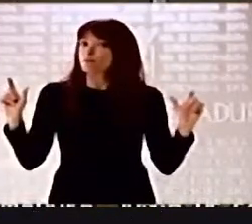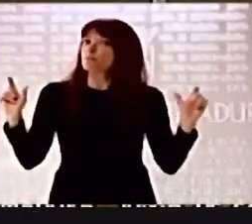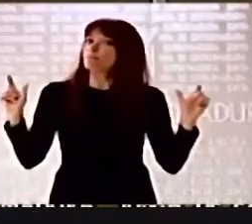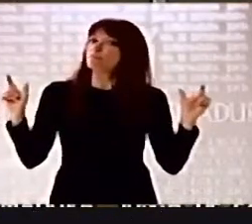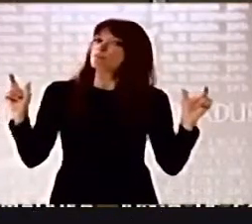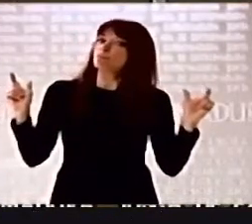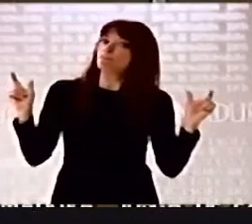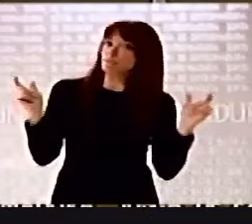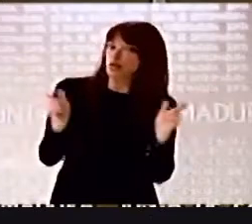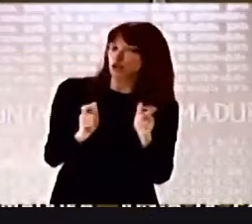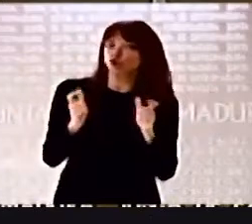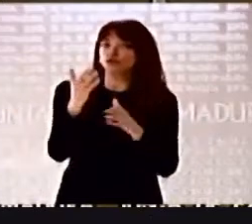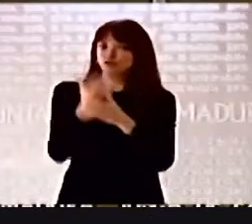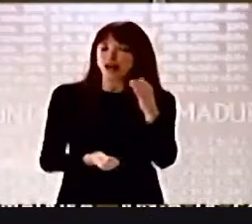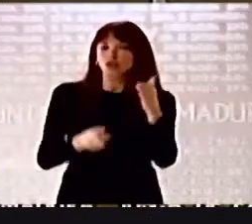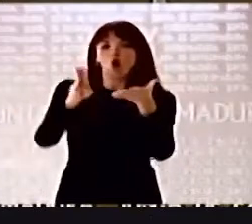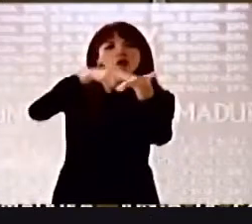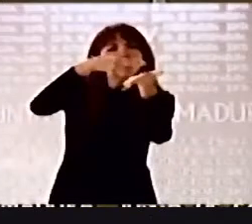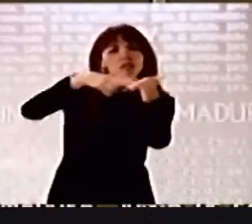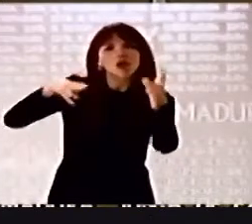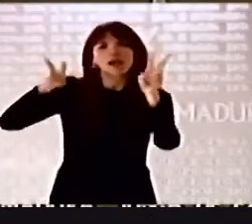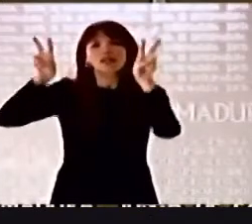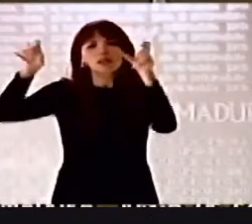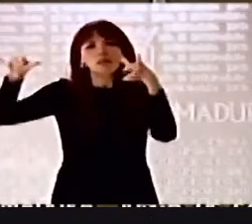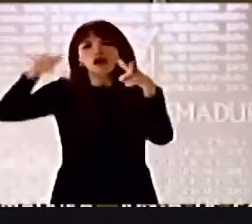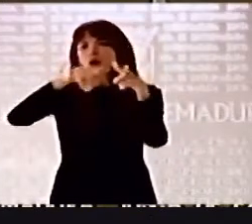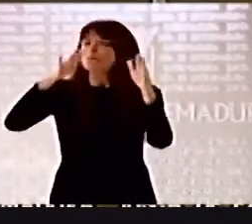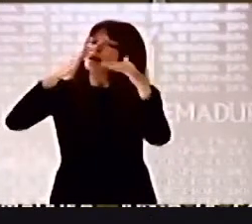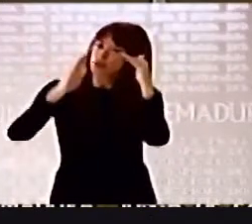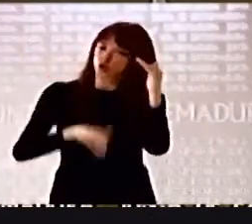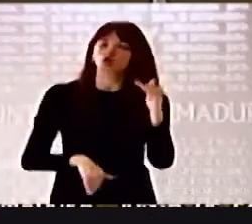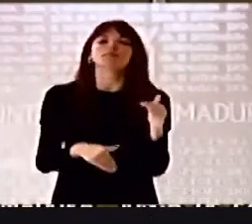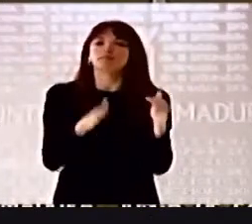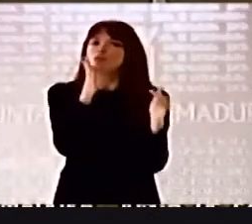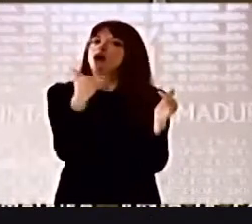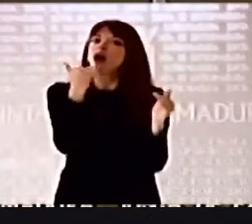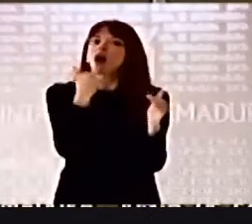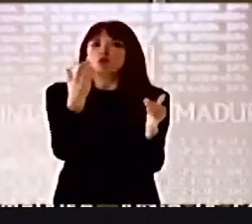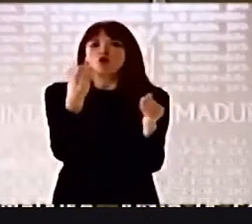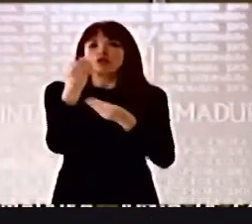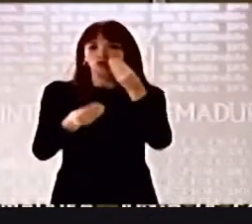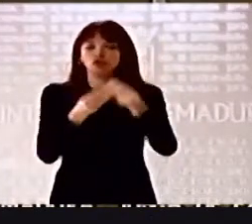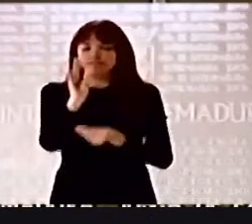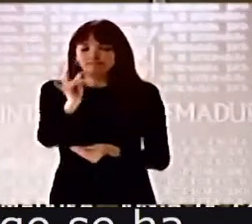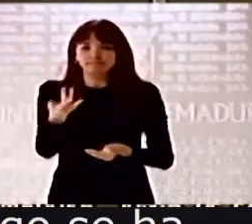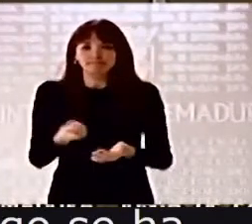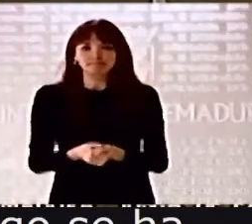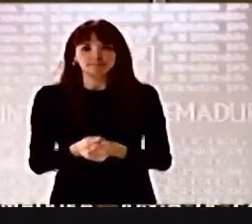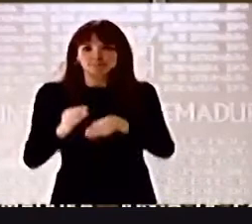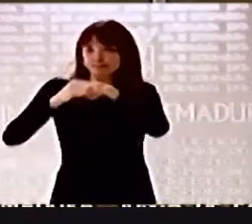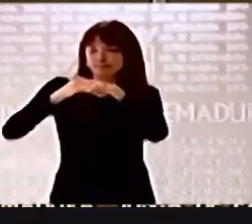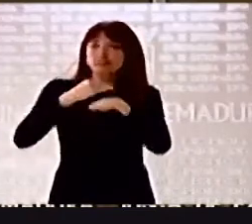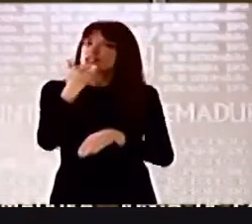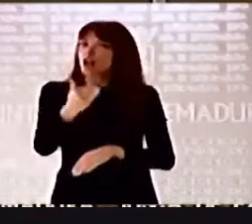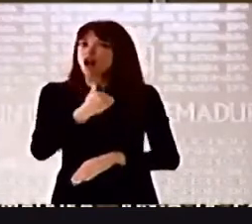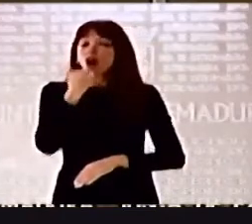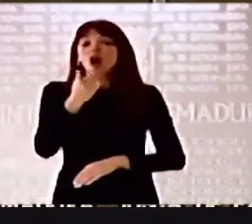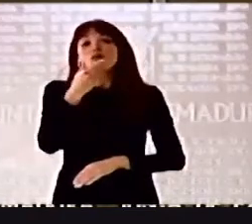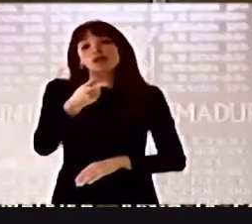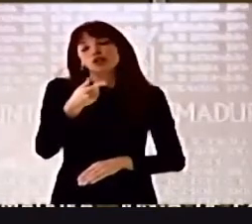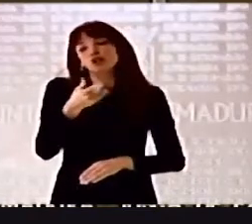menos incidencias y anulaciones, porque algo ya se ha hecho, ¿no? De todas maneras, no